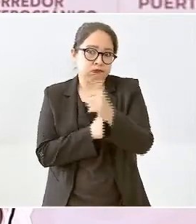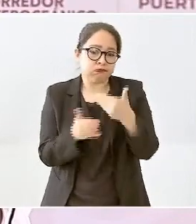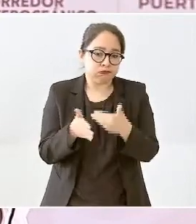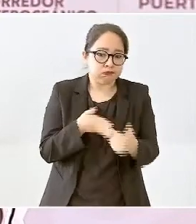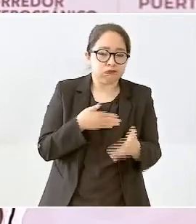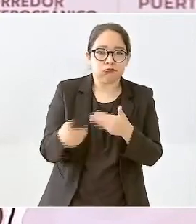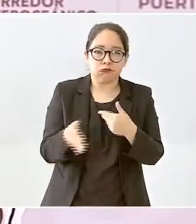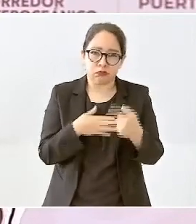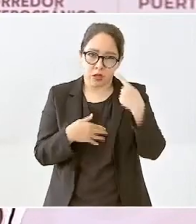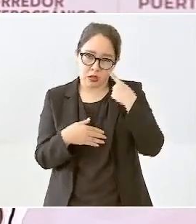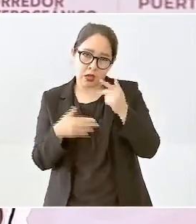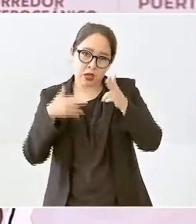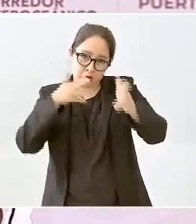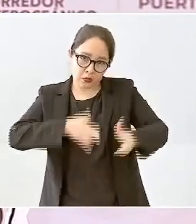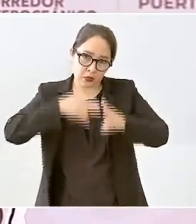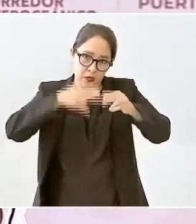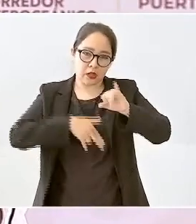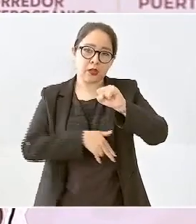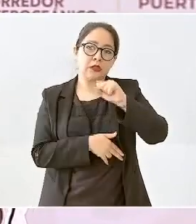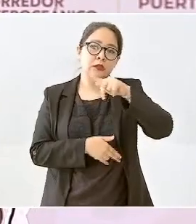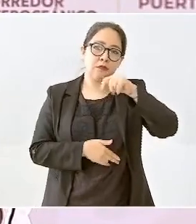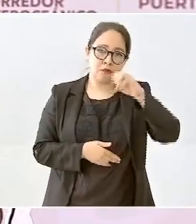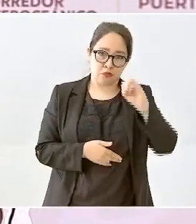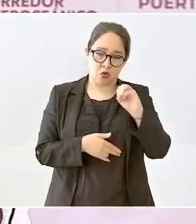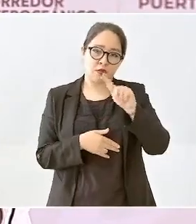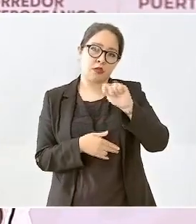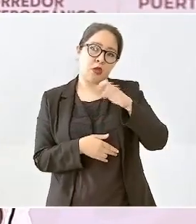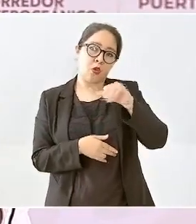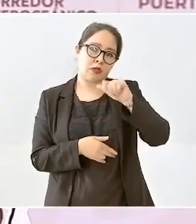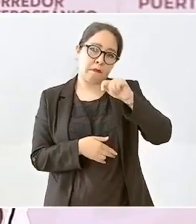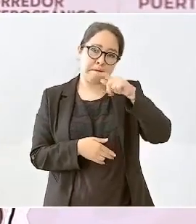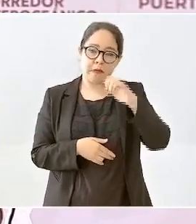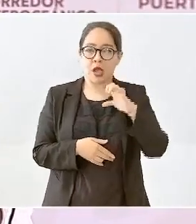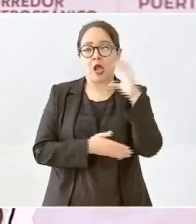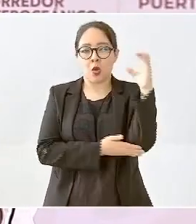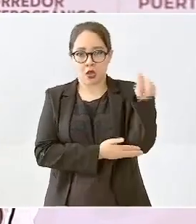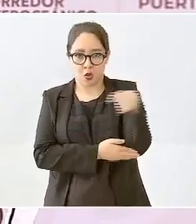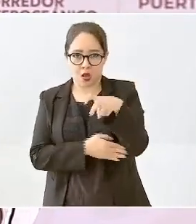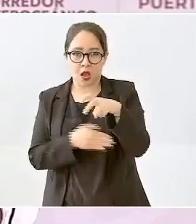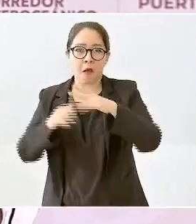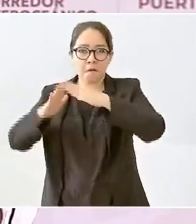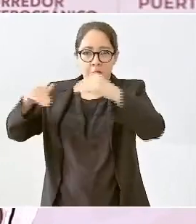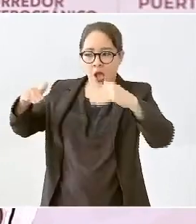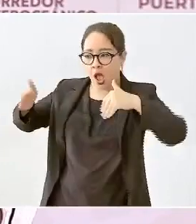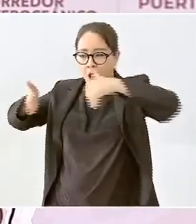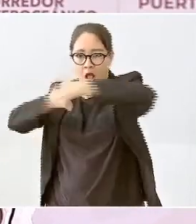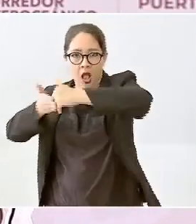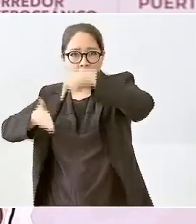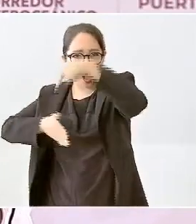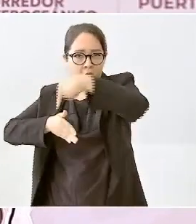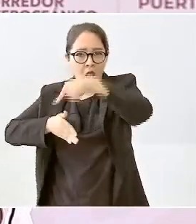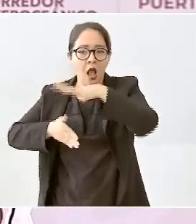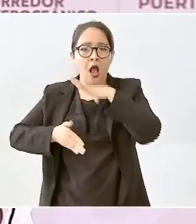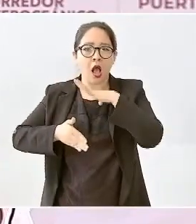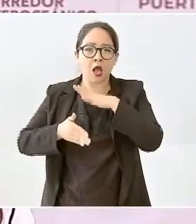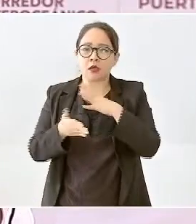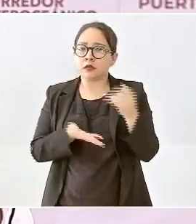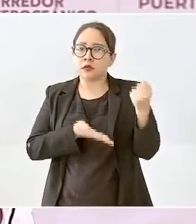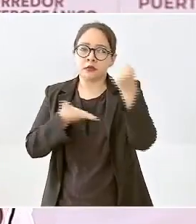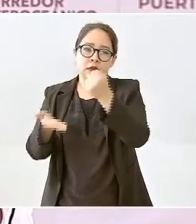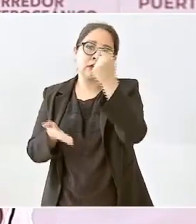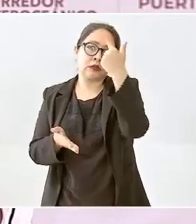corredor interoceánico del Istmo de Tehuantepec. En el puerto de Coatzacoalcos se tiene prevista una inversión pública de